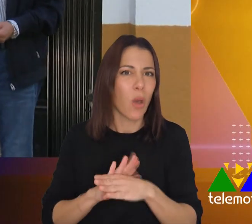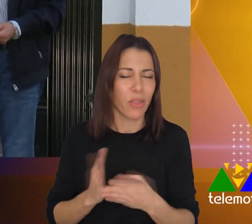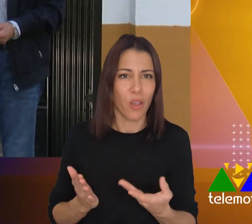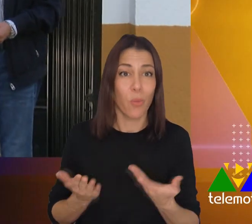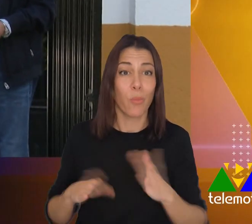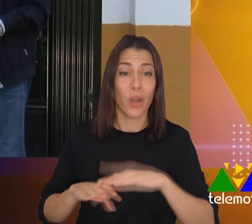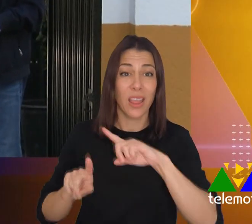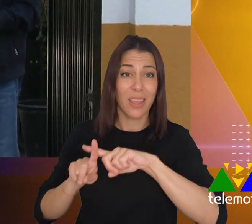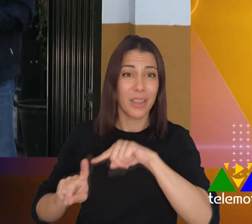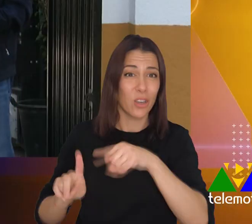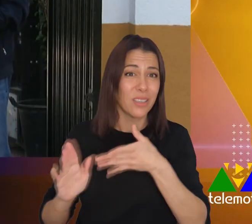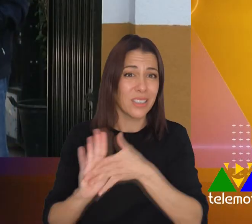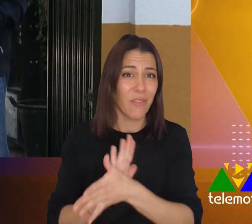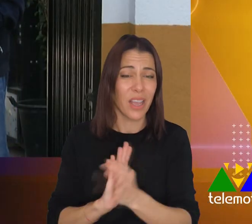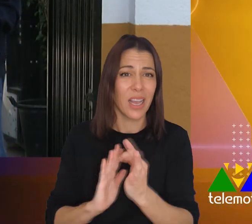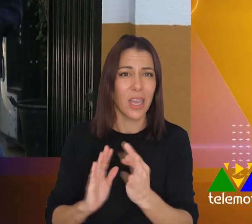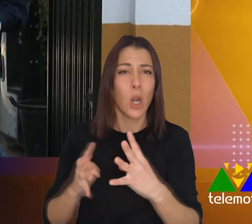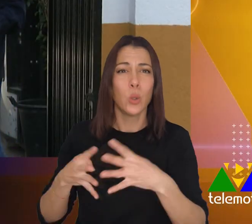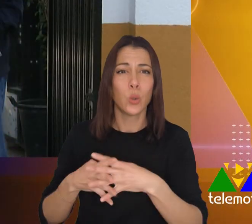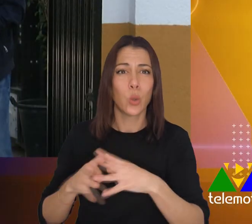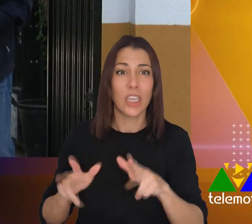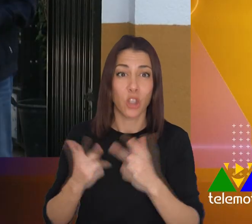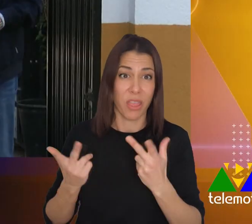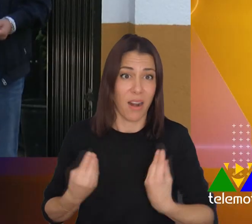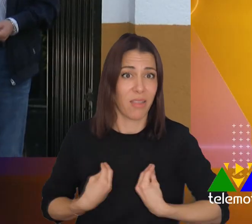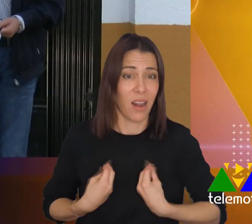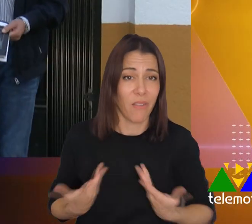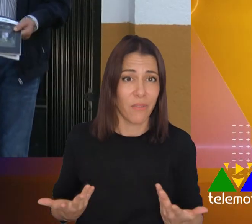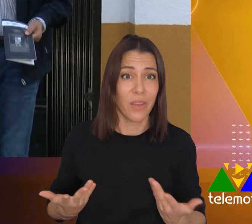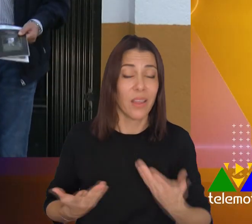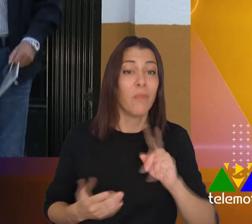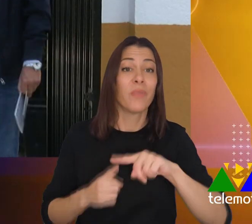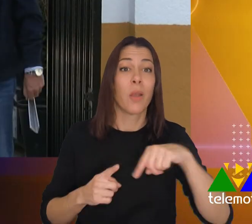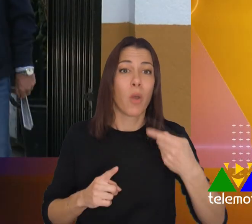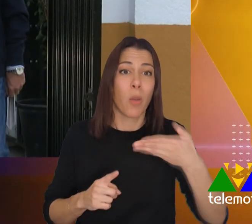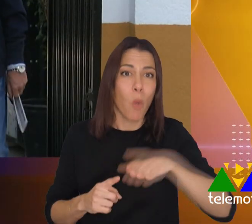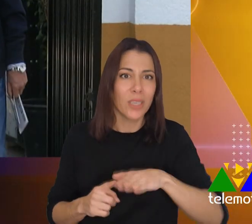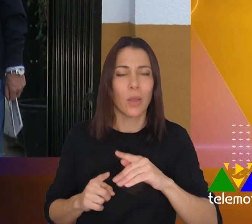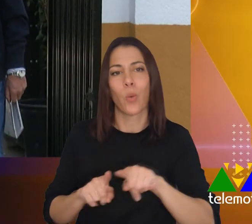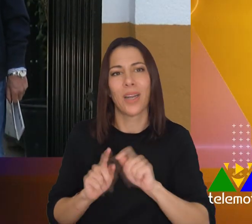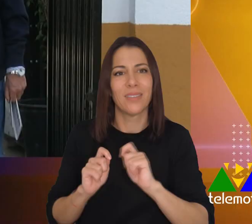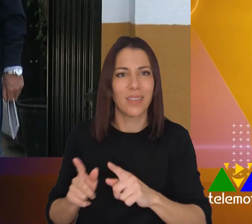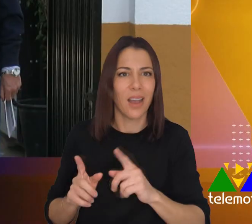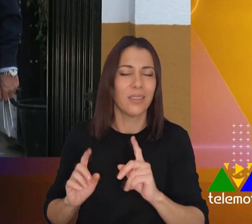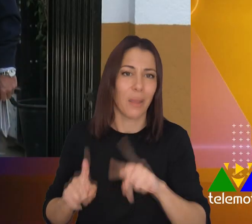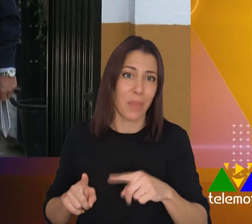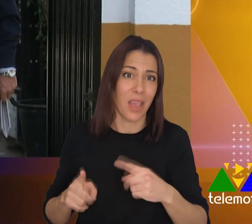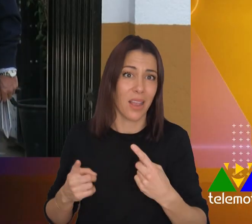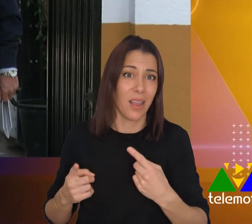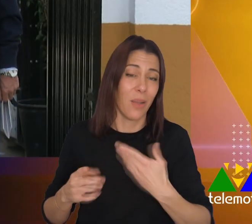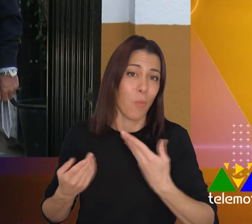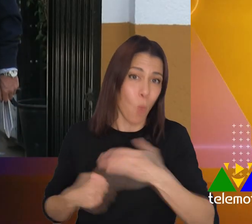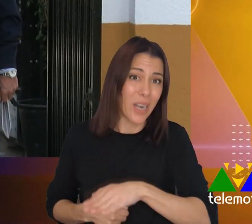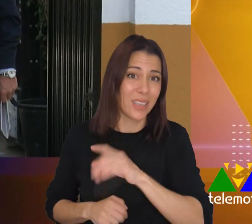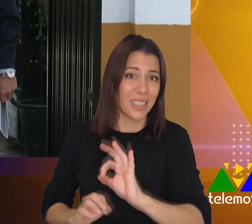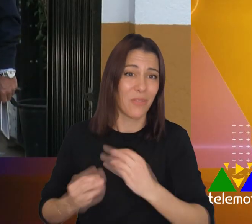en el cementerio la estructura social de la vida, ¿no? Claro. O sea, a nivel de la muerte, de la estructura de la vida también.